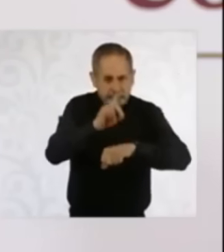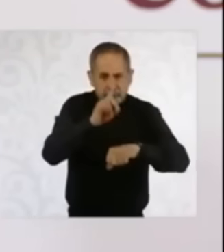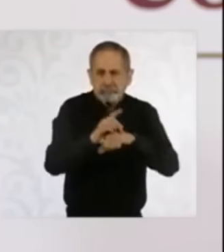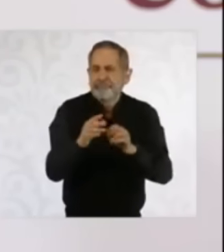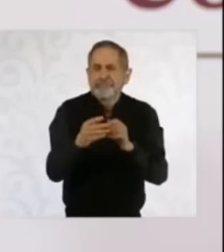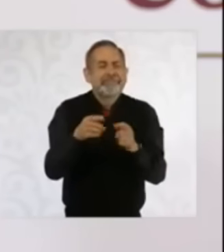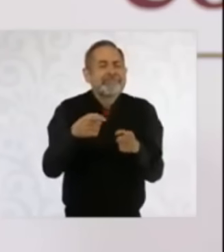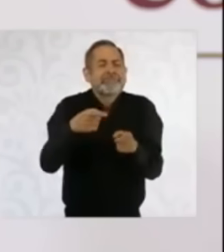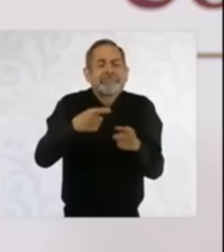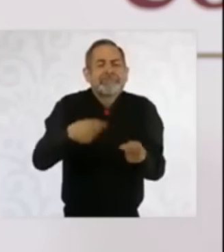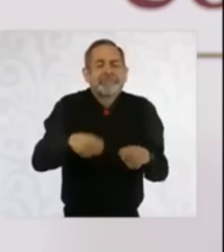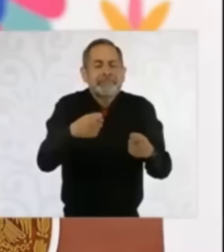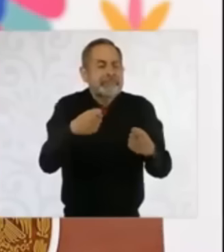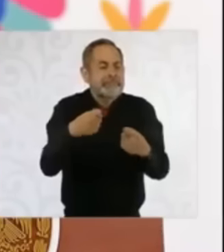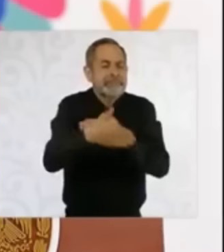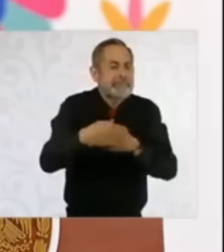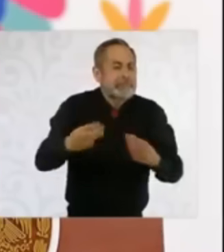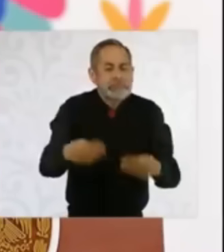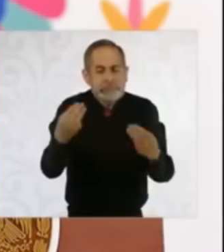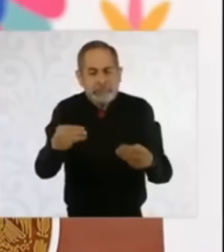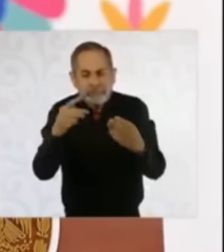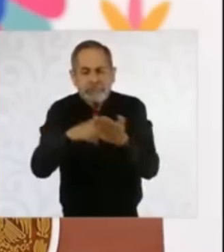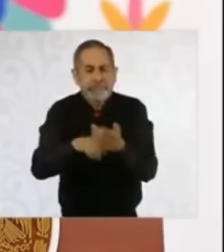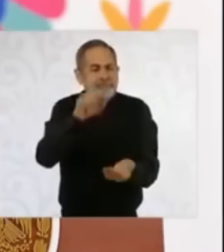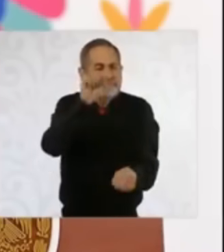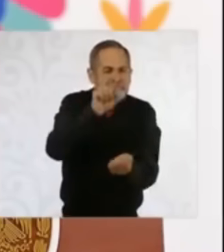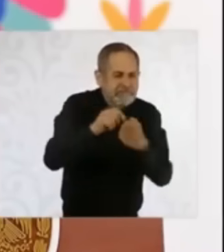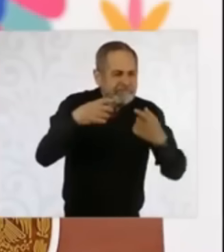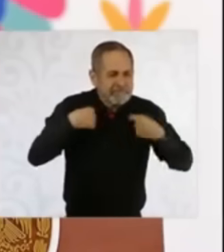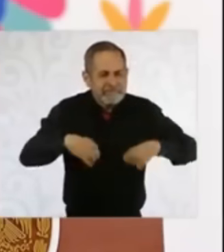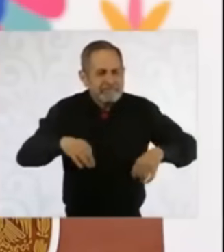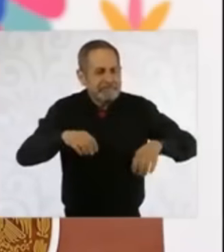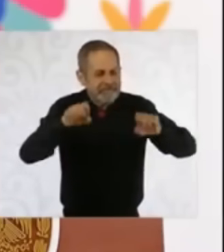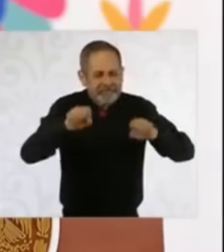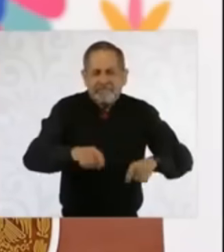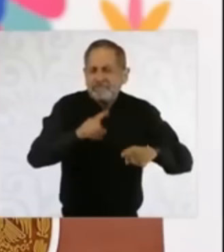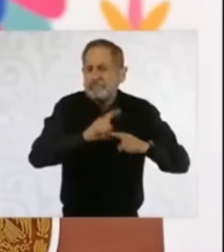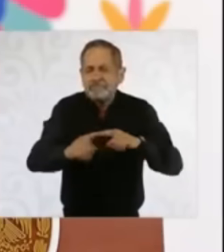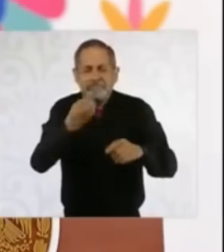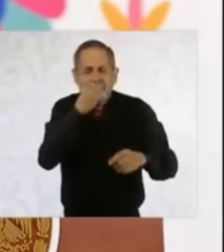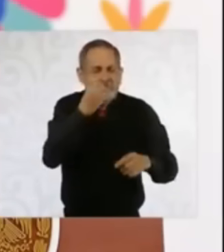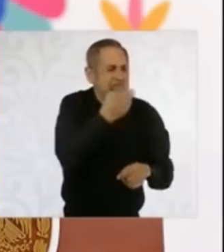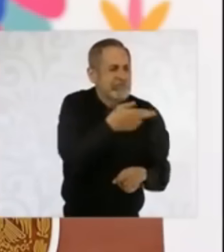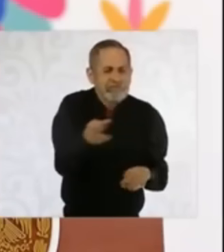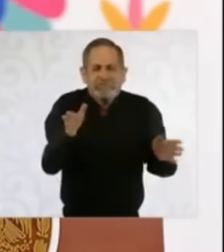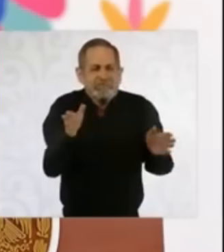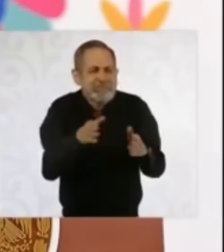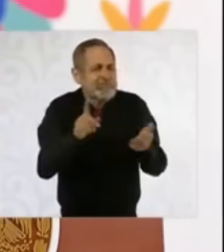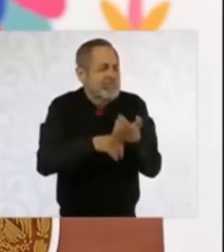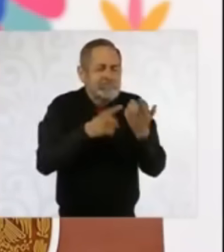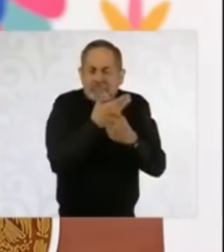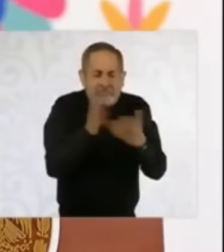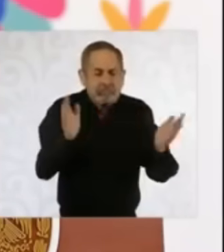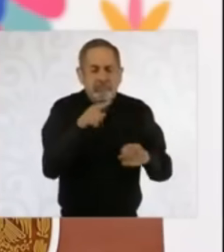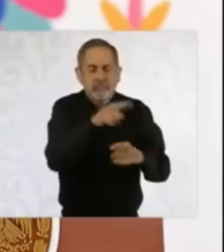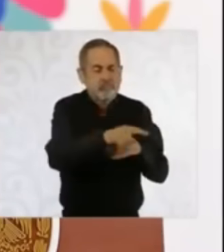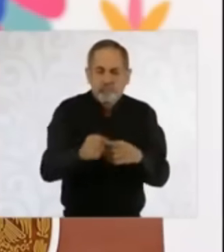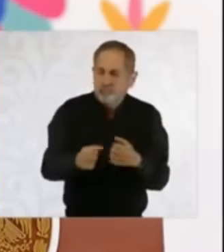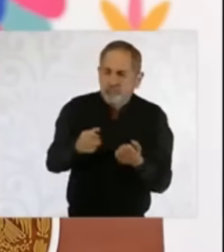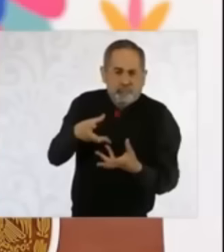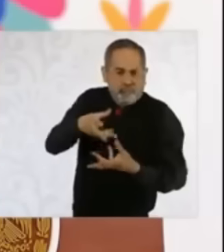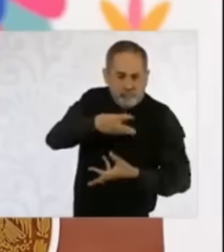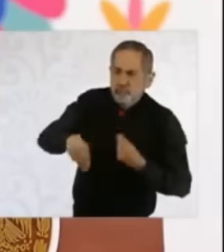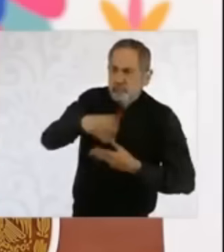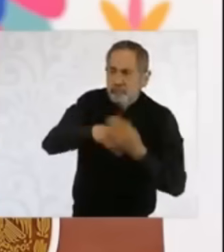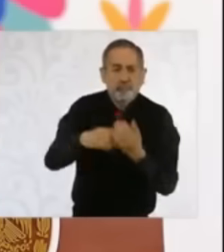apoyar pero también cuidar nuestra economía familiar y no olviden que al usar pagos electrónicos además de facilitar nuestras